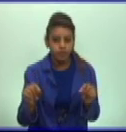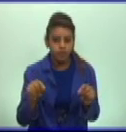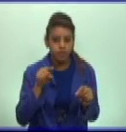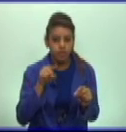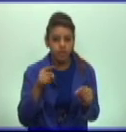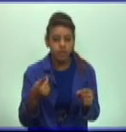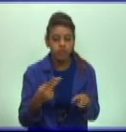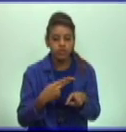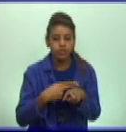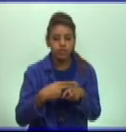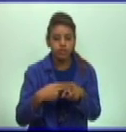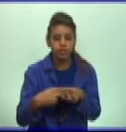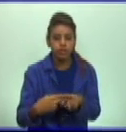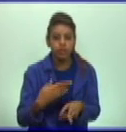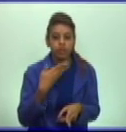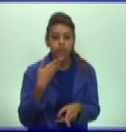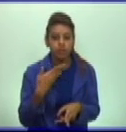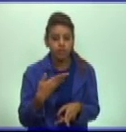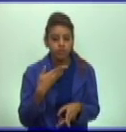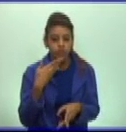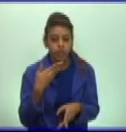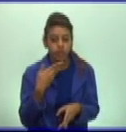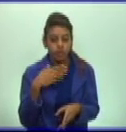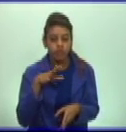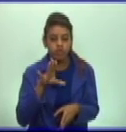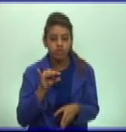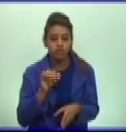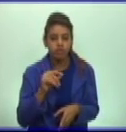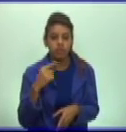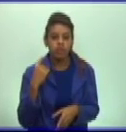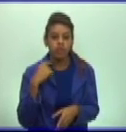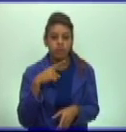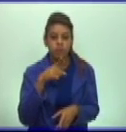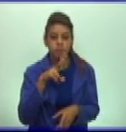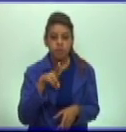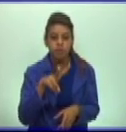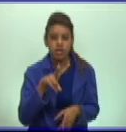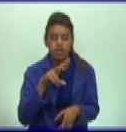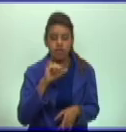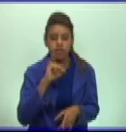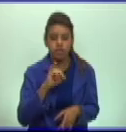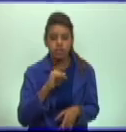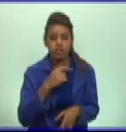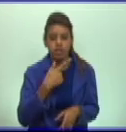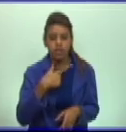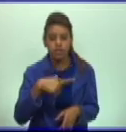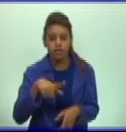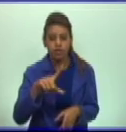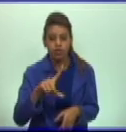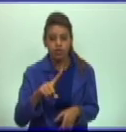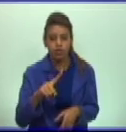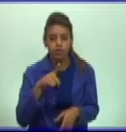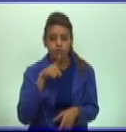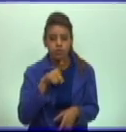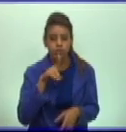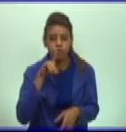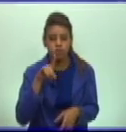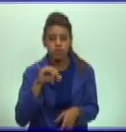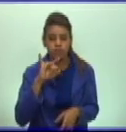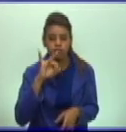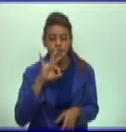este histórico discurso celebrado el 26 de julio de 1989.